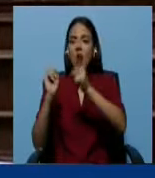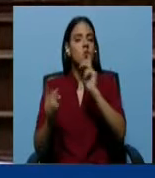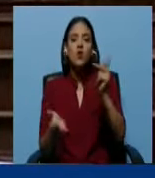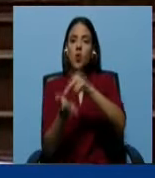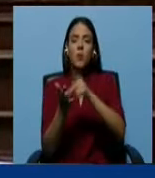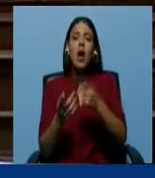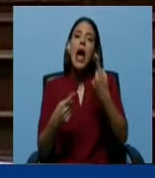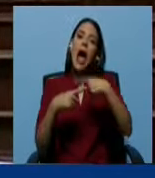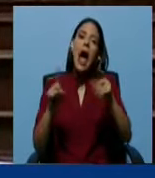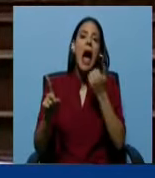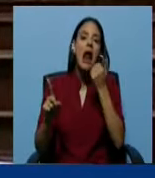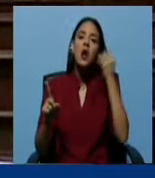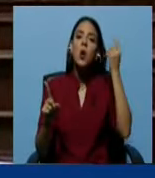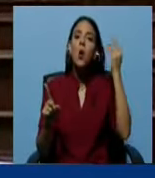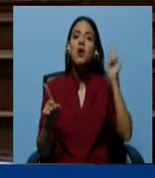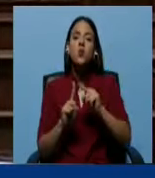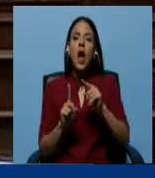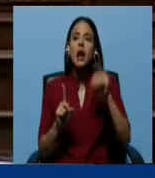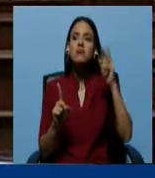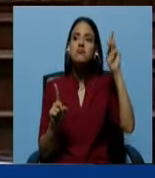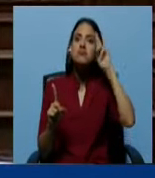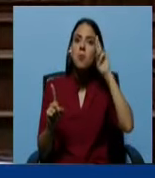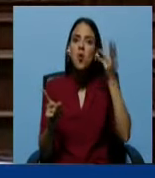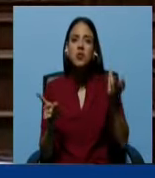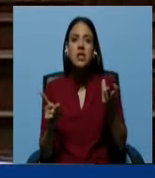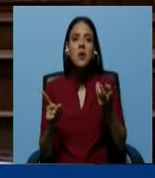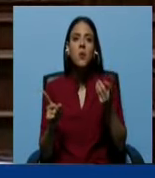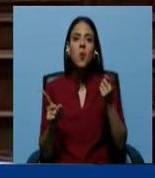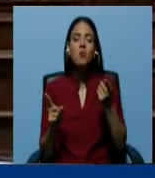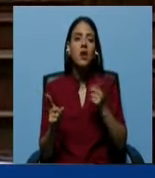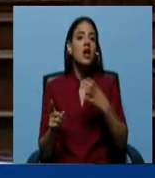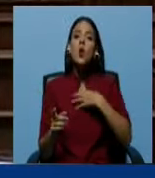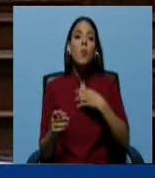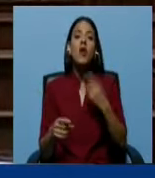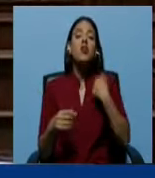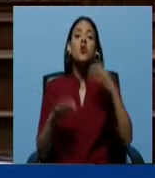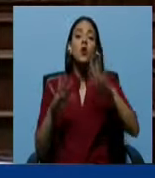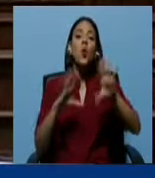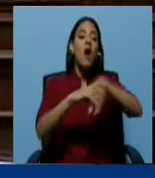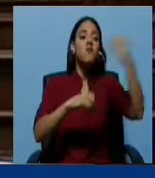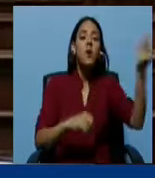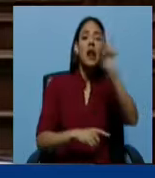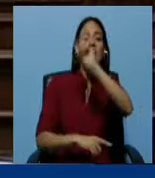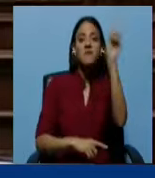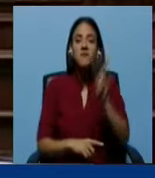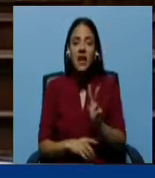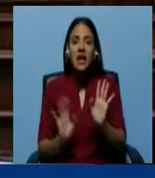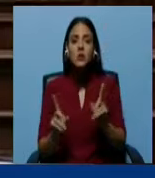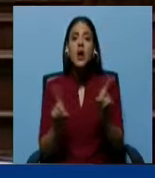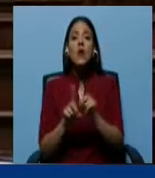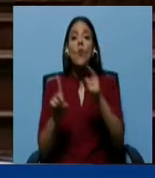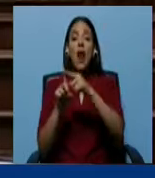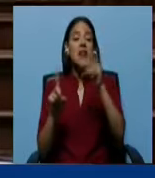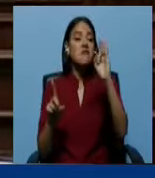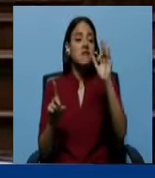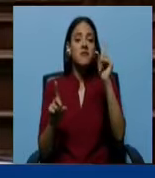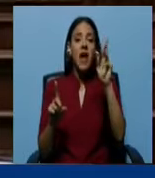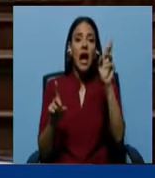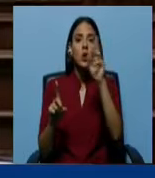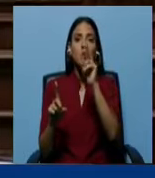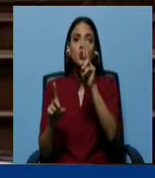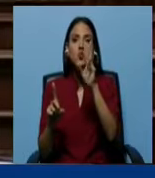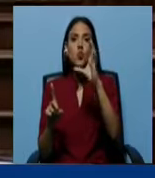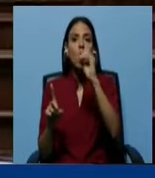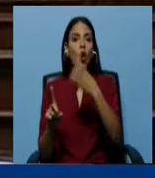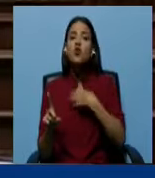por motivo de estar fuera del país alguno, como Farruko y Jesse,